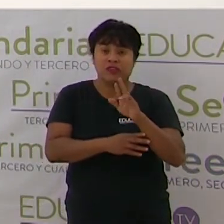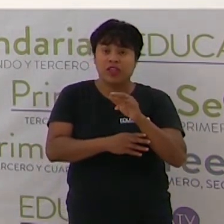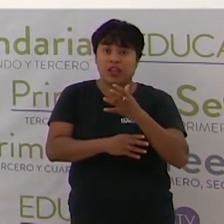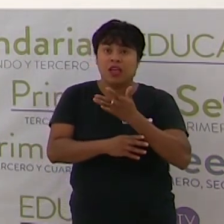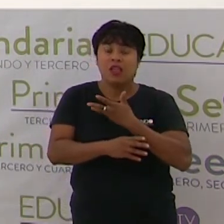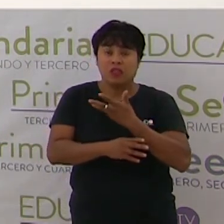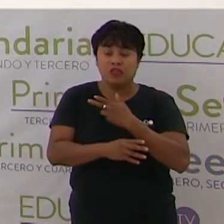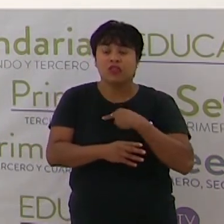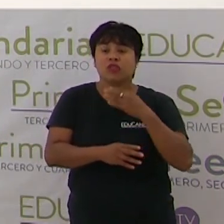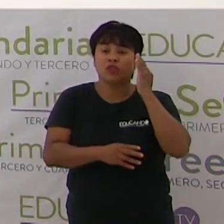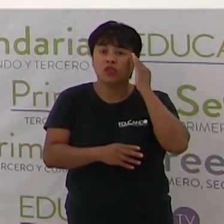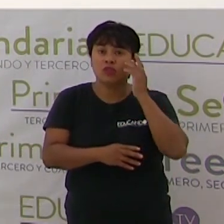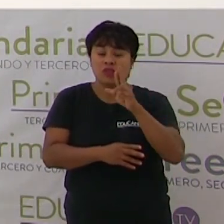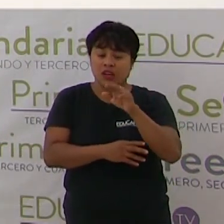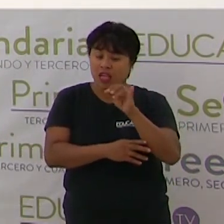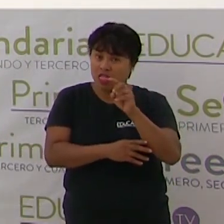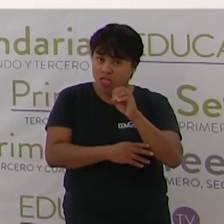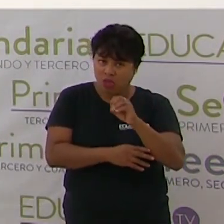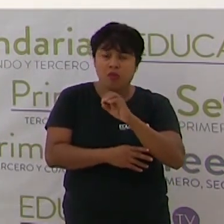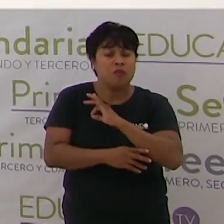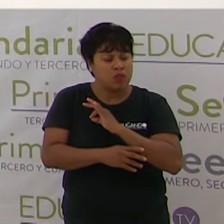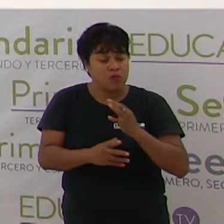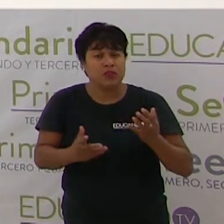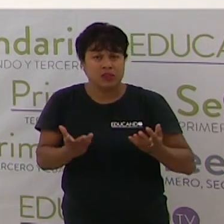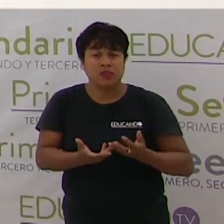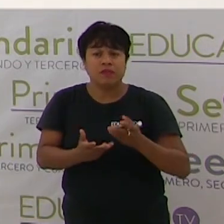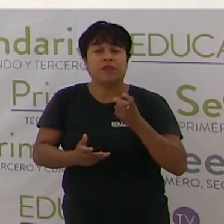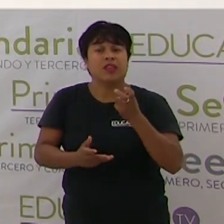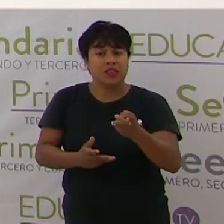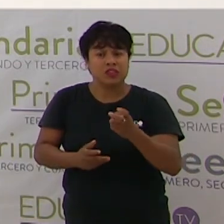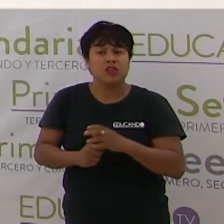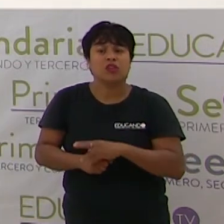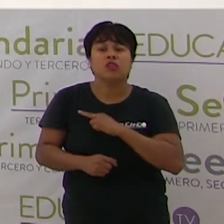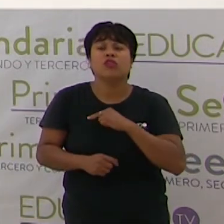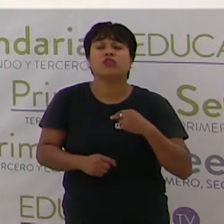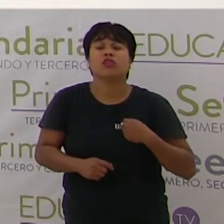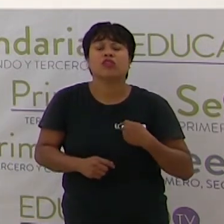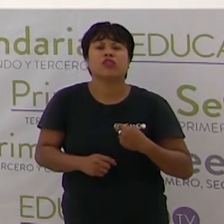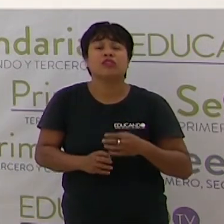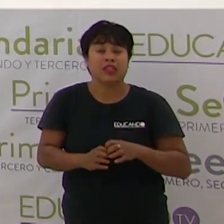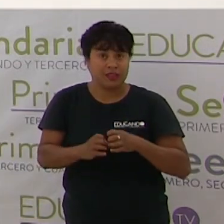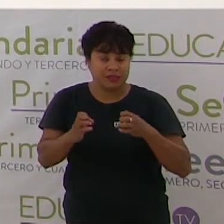pues lo podemos aplicar esta fórmula. Y de esa manera, niños y niños, estamos